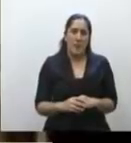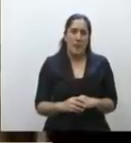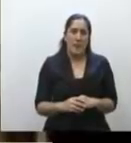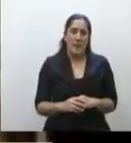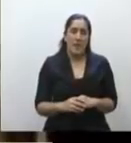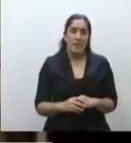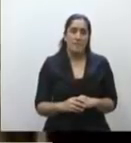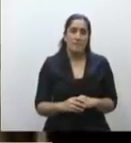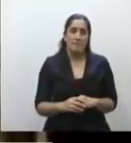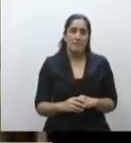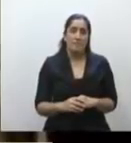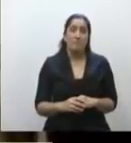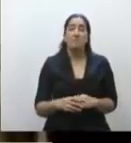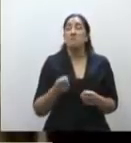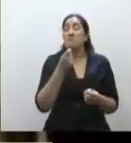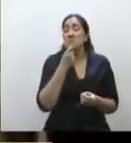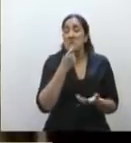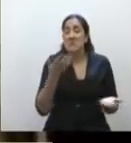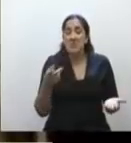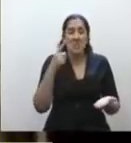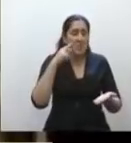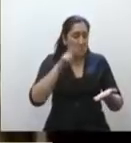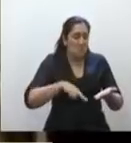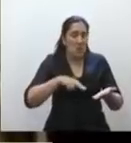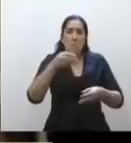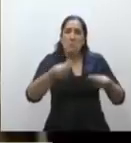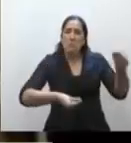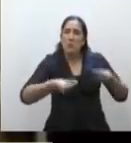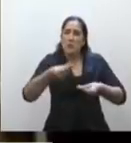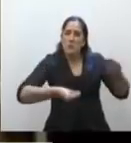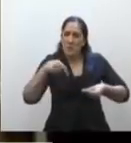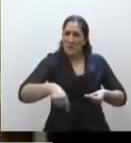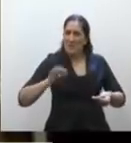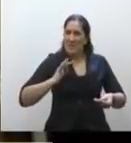Si uno mira el presupuesto de este año,